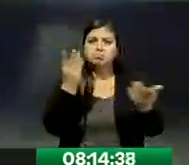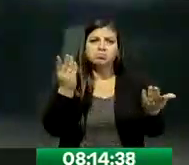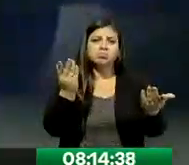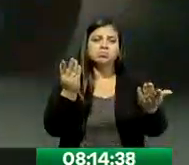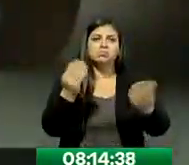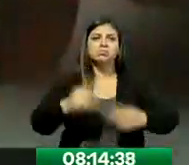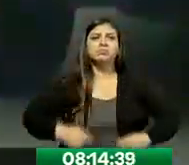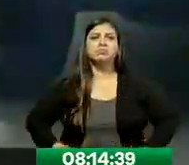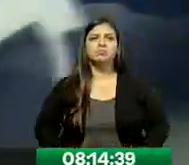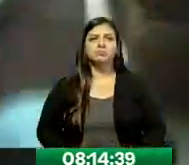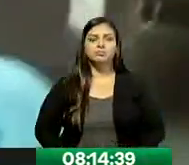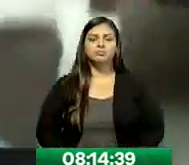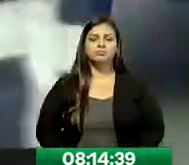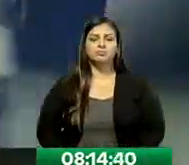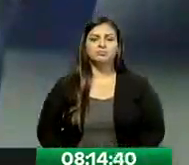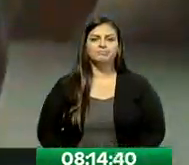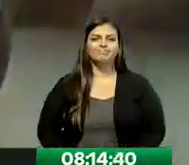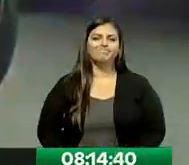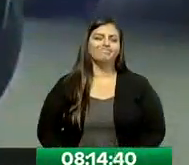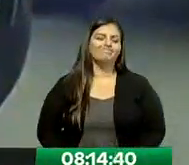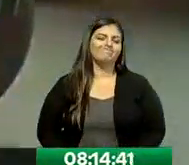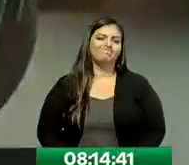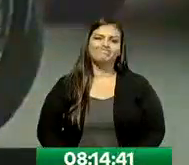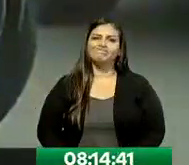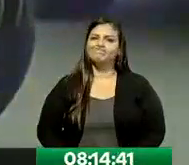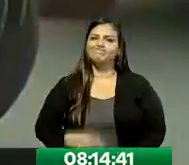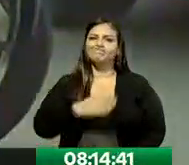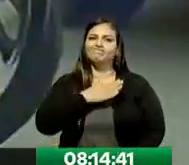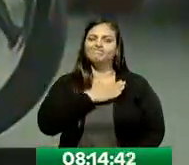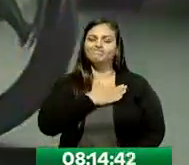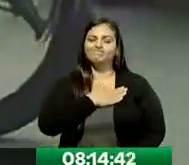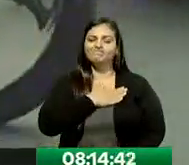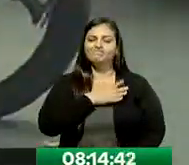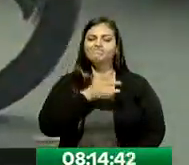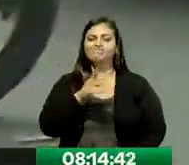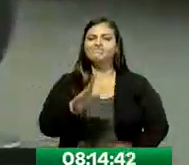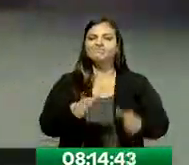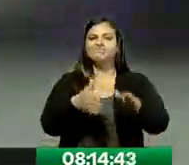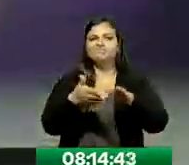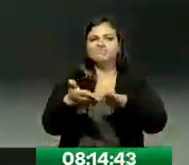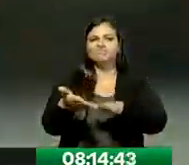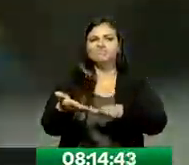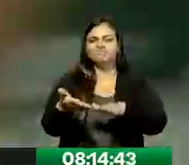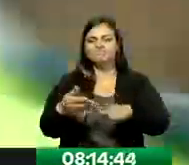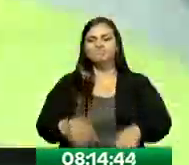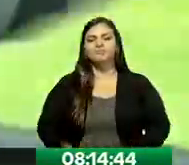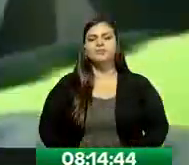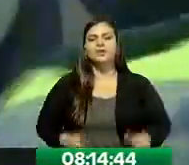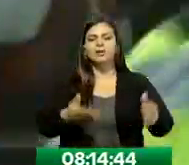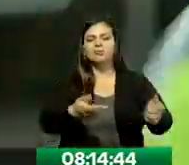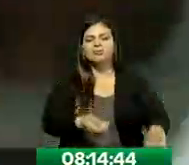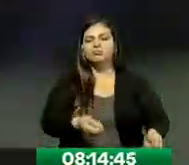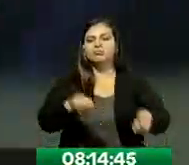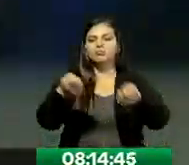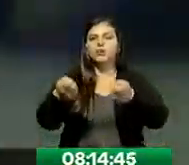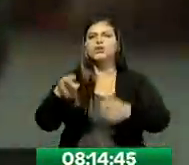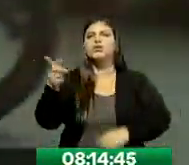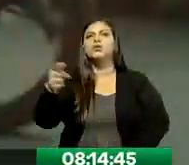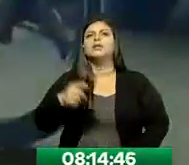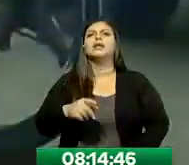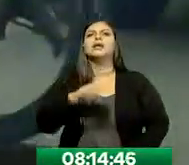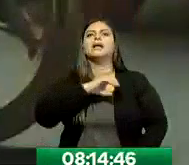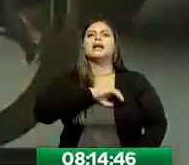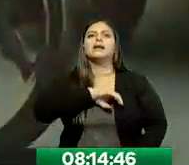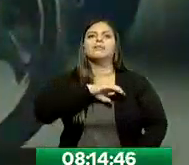que lastimosamente no pudo llegar a su lugar de destino. Su cadáver permanece en el vehículo de medicina legal y en